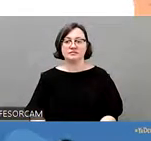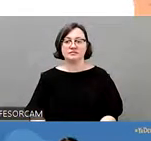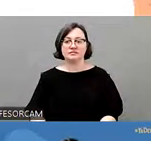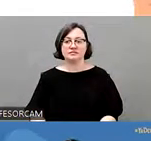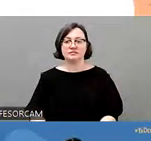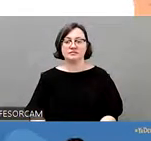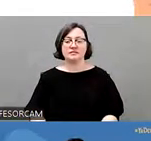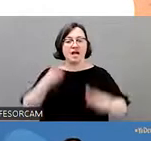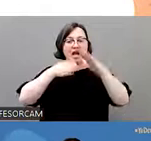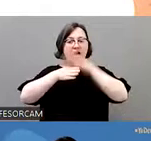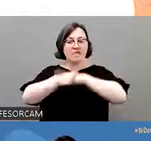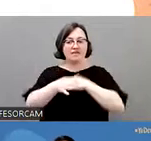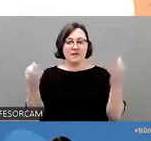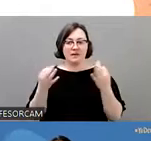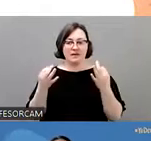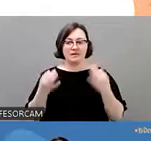Sean accesibles.